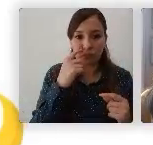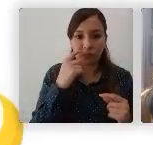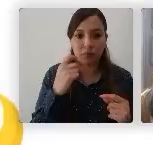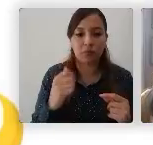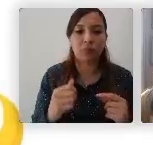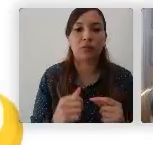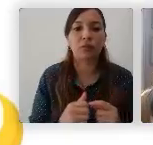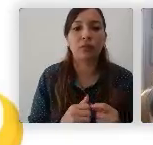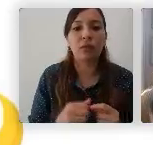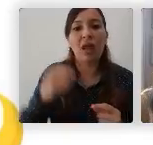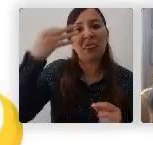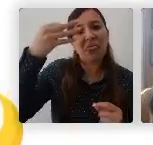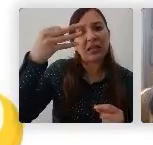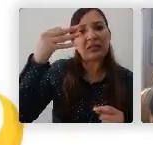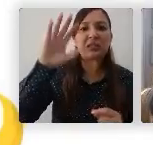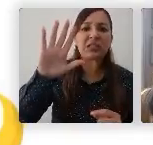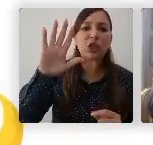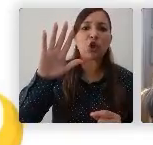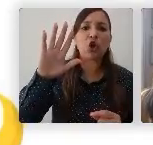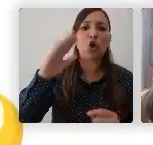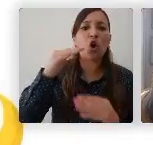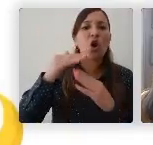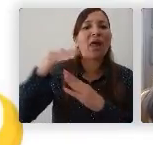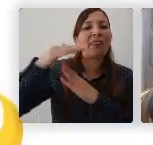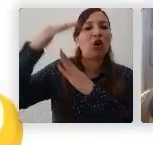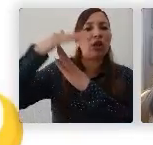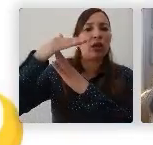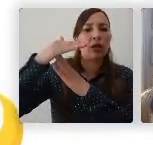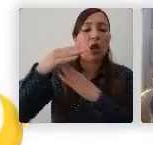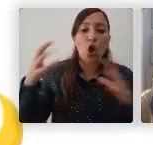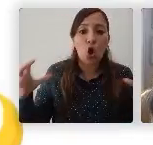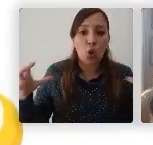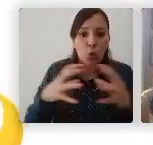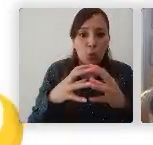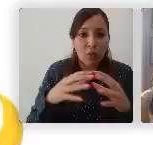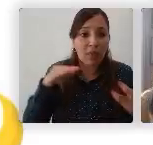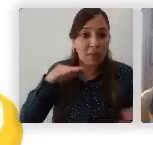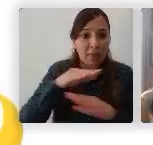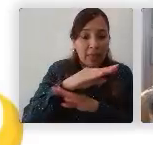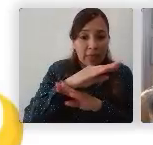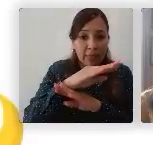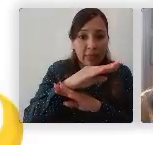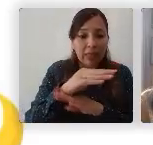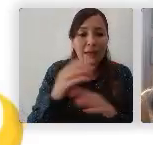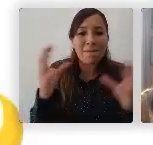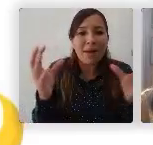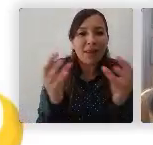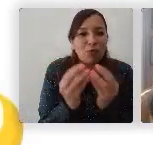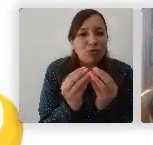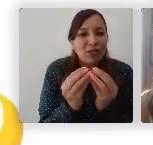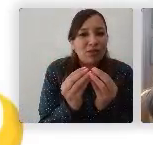se hospeda en hoteles de 3 a 5 estrellas los grupos de viajes también dando entre grupos más pequeños